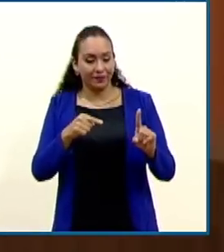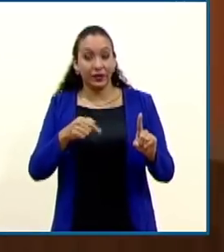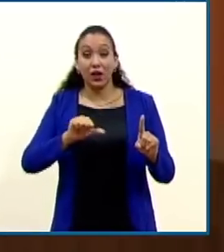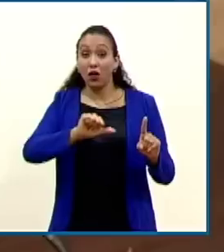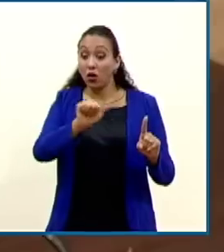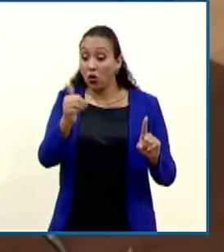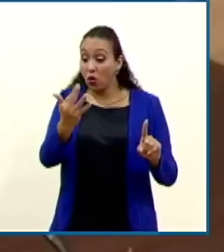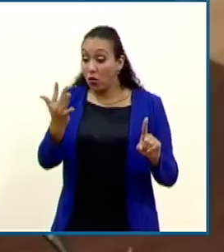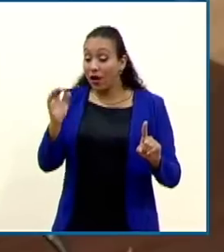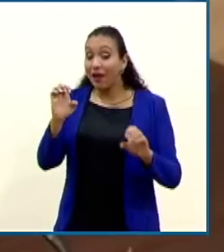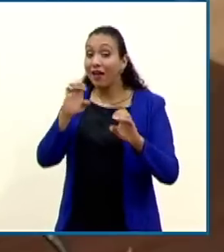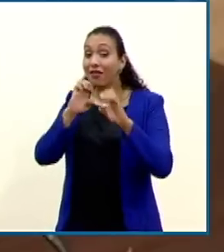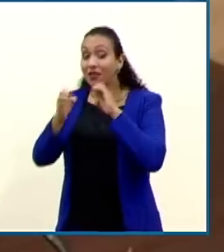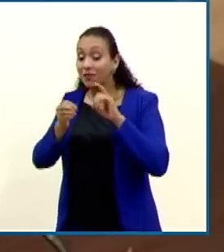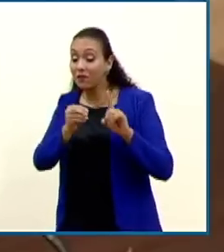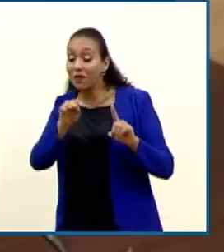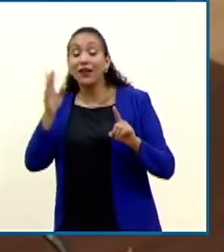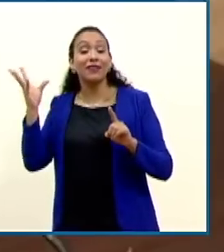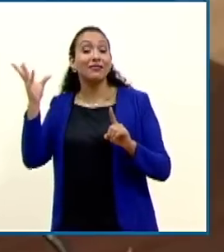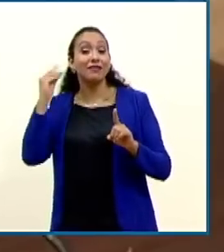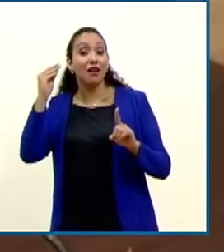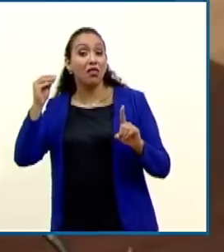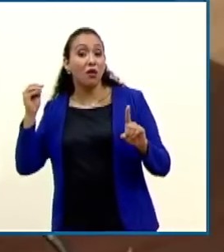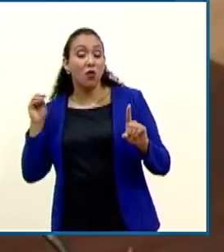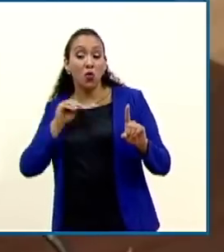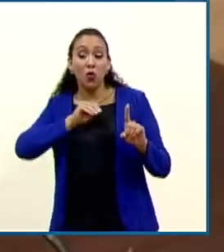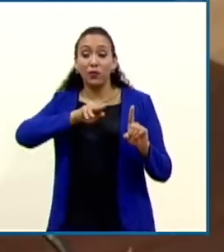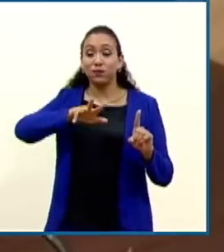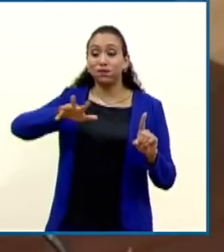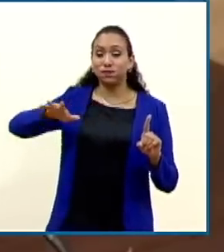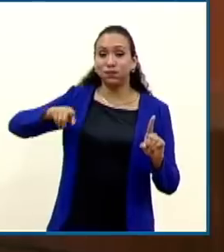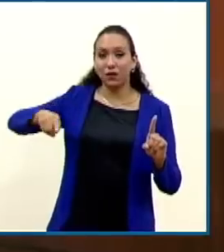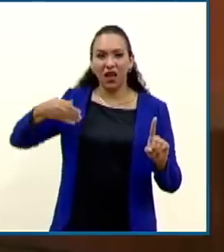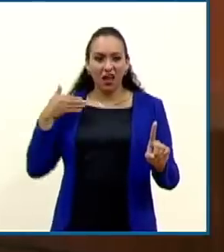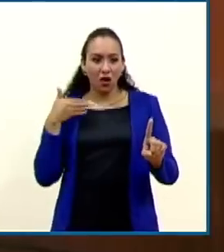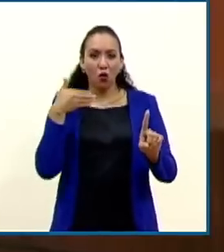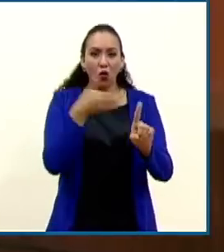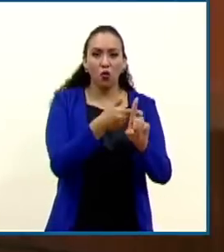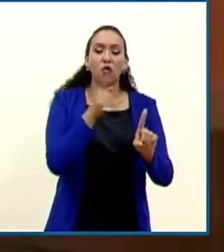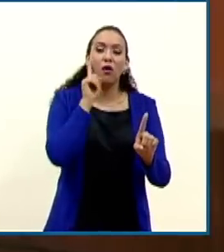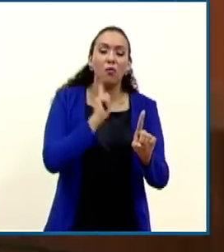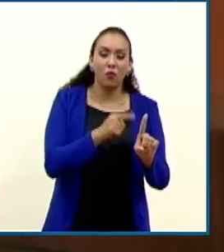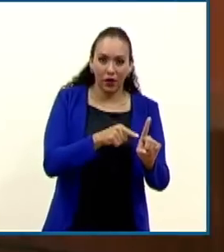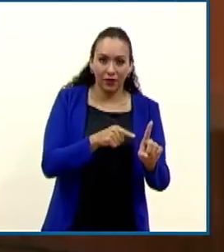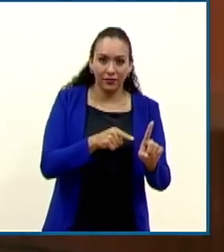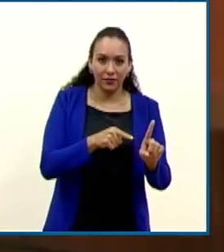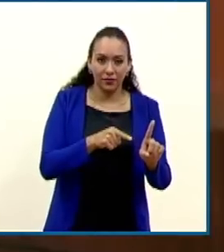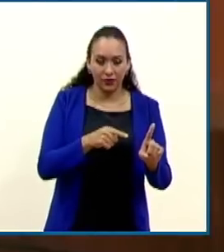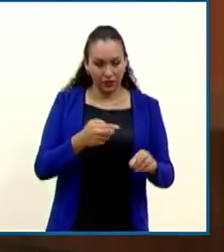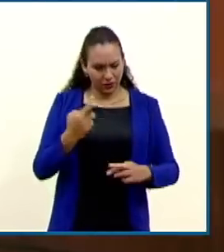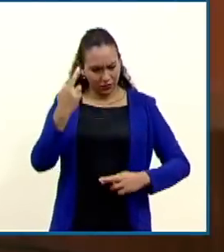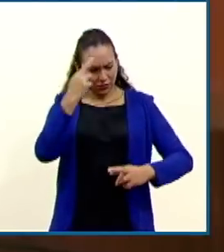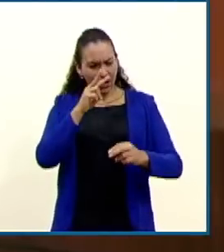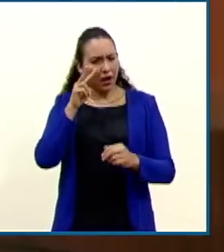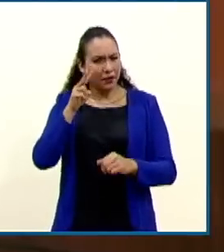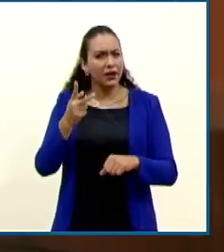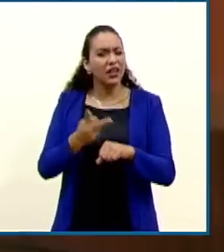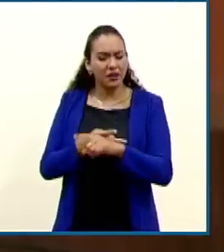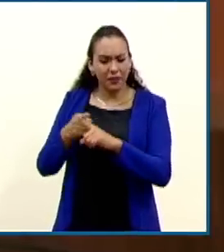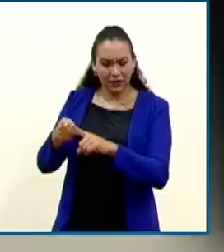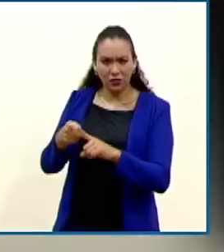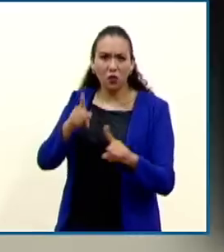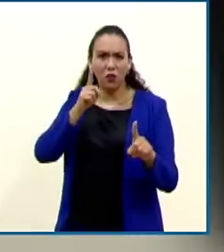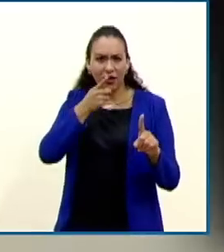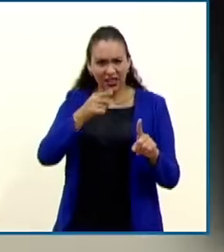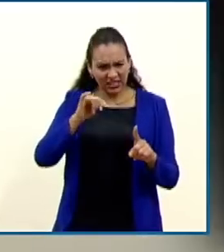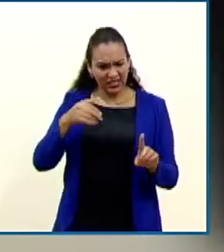en una entrevista de radio. La Sala argumentó que el tribunal local realizó una indebida valoración de los hechos denunciados